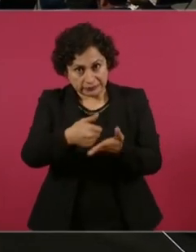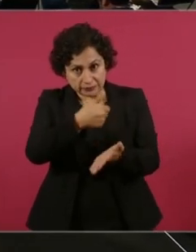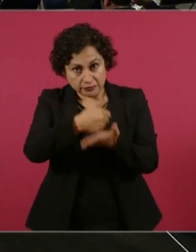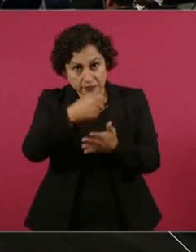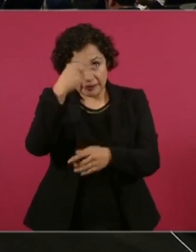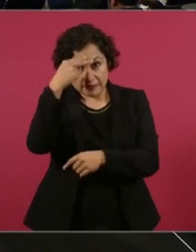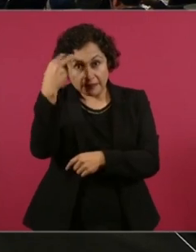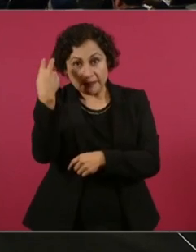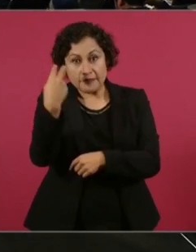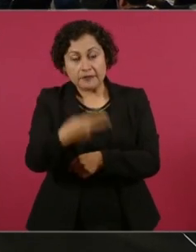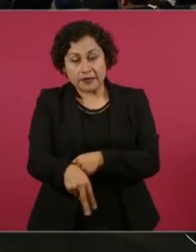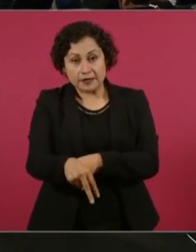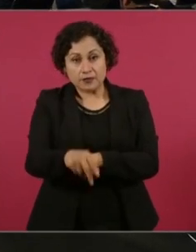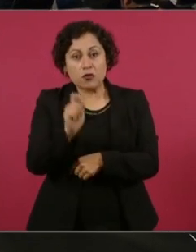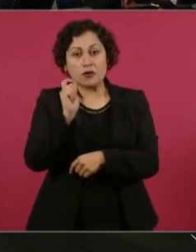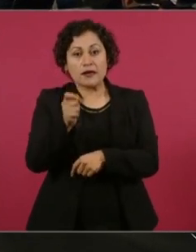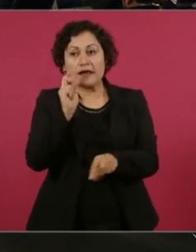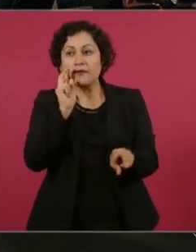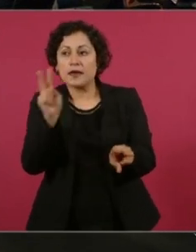como estamos muy expuestos,